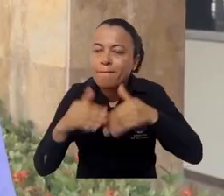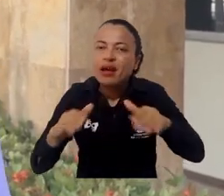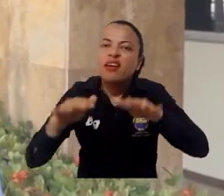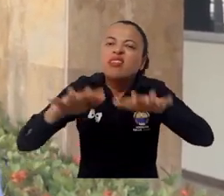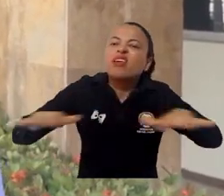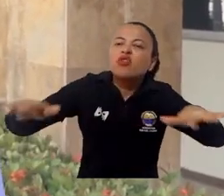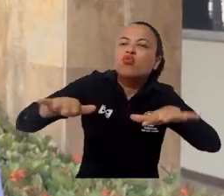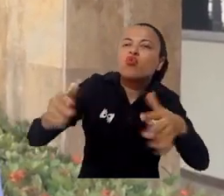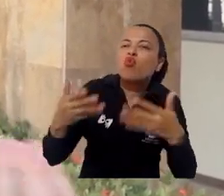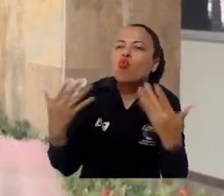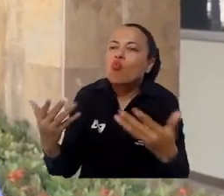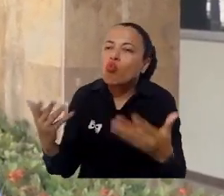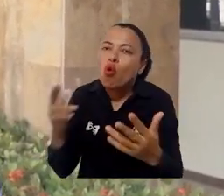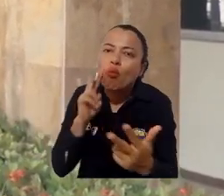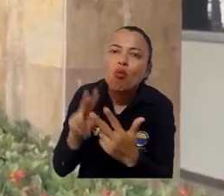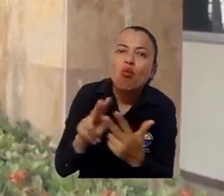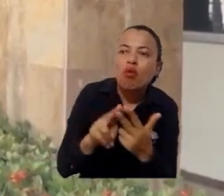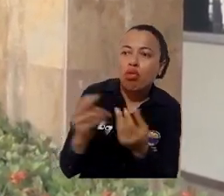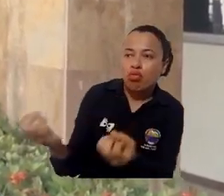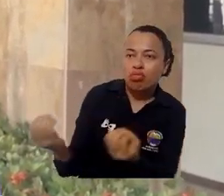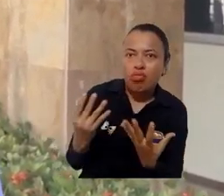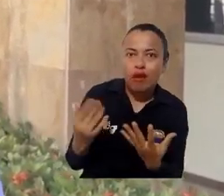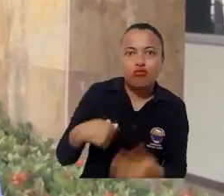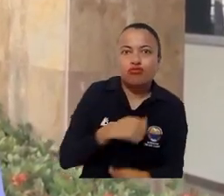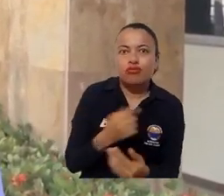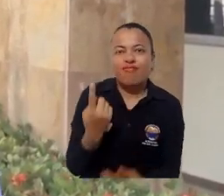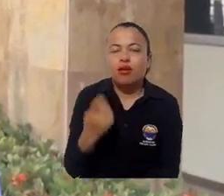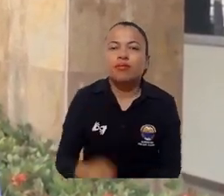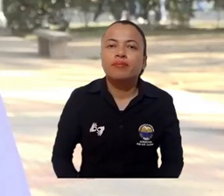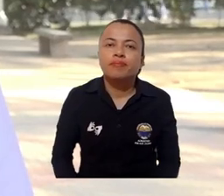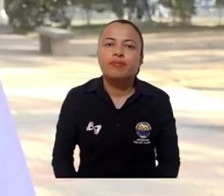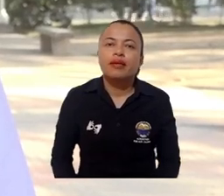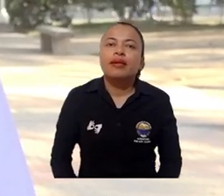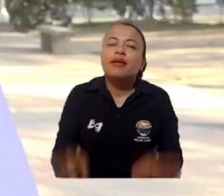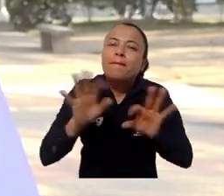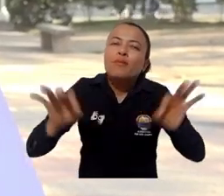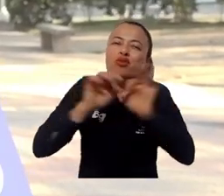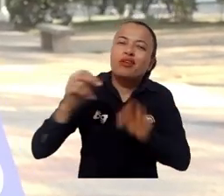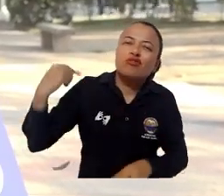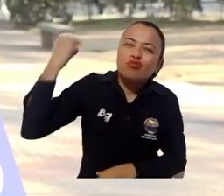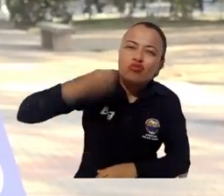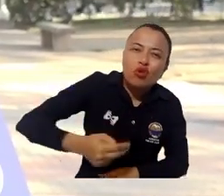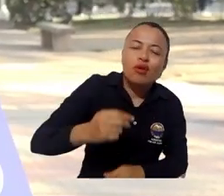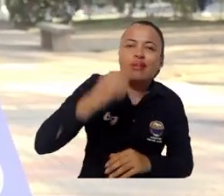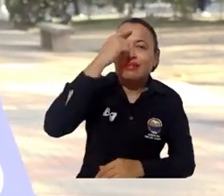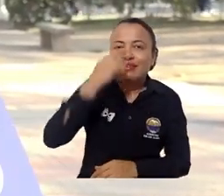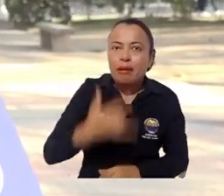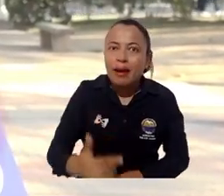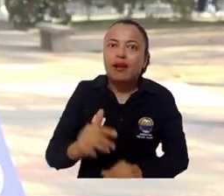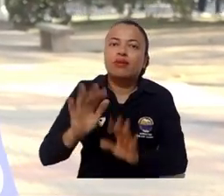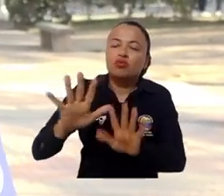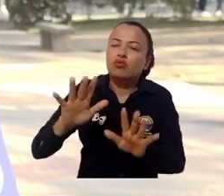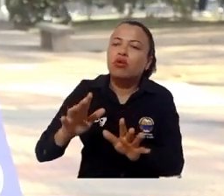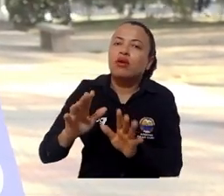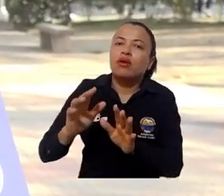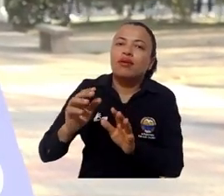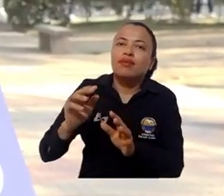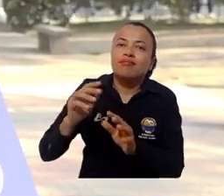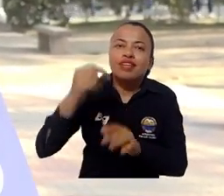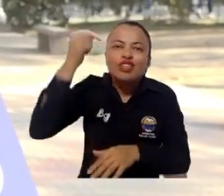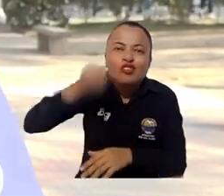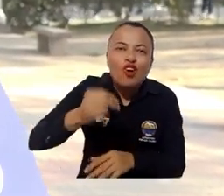y sobre todo nos puede dar ese conocimiento del territorio que nosotros no necesariamente tenemos. Rescatar la historia de Santa Marta, rescatar la historia de la